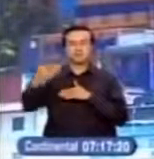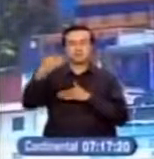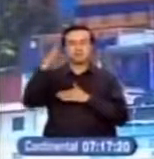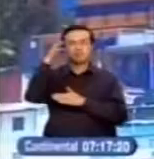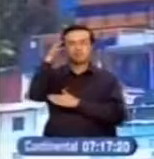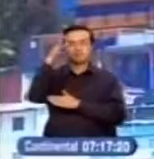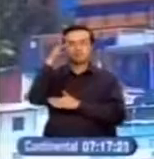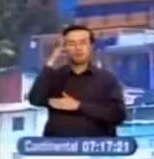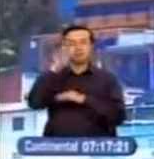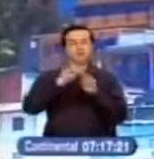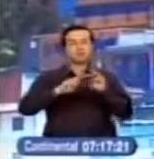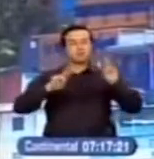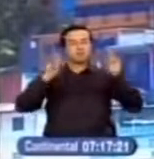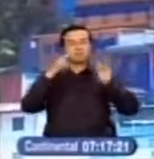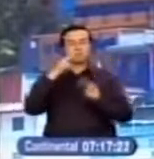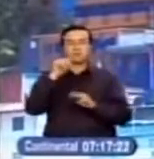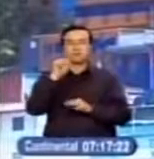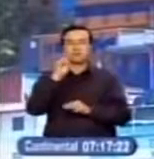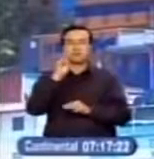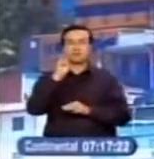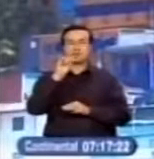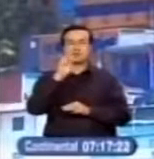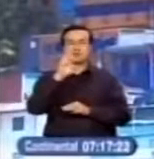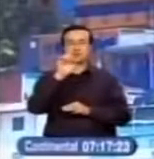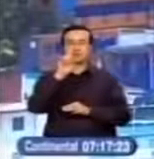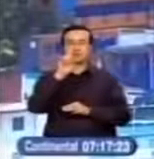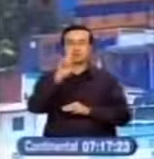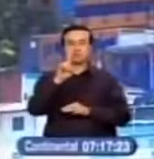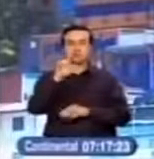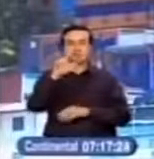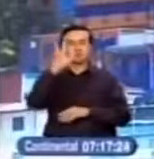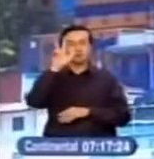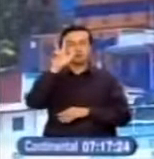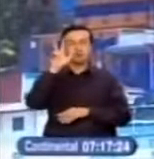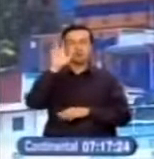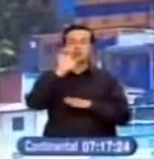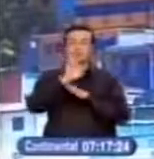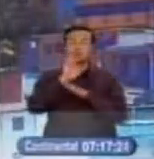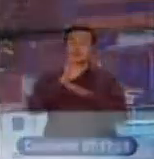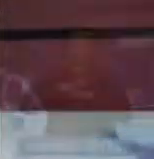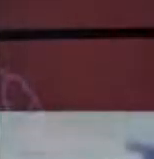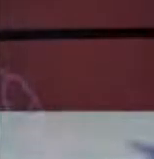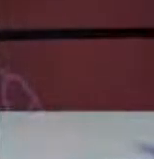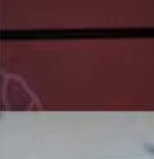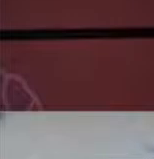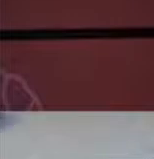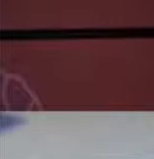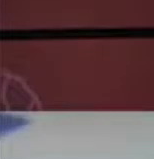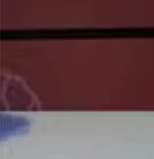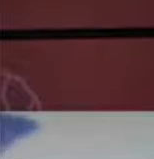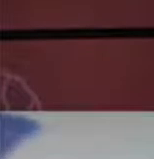conferencia, esta cumbre mundial Hábitat 3, donde nuestro país será.